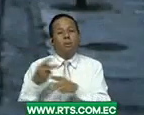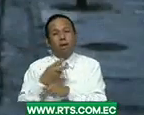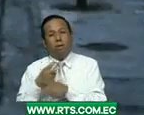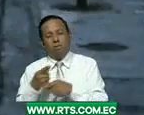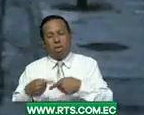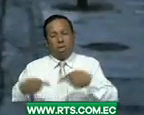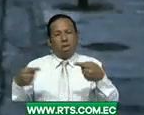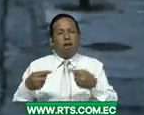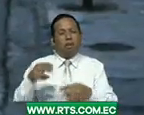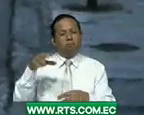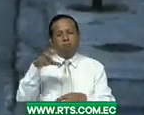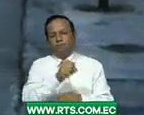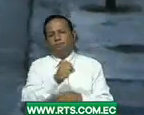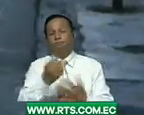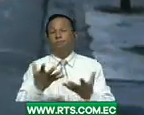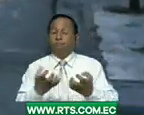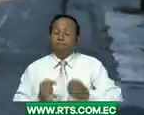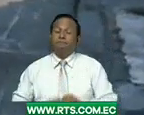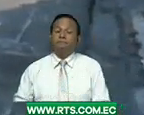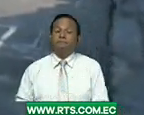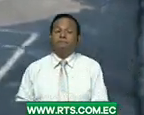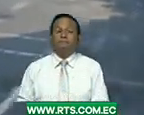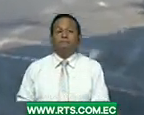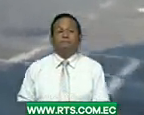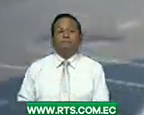Informó Julio César Saona.